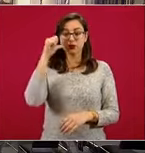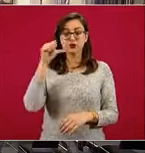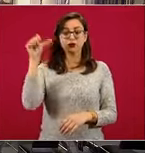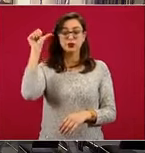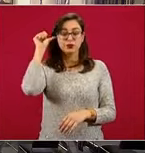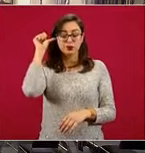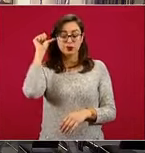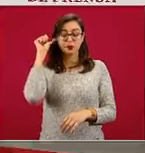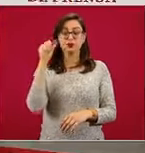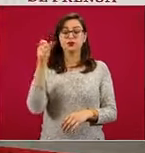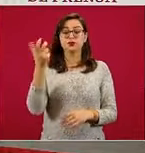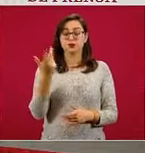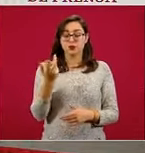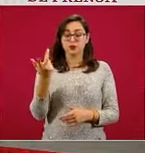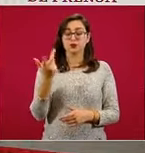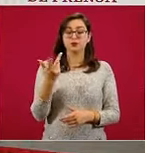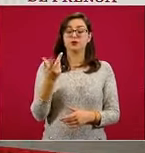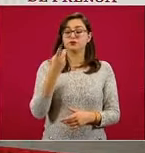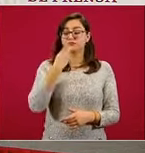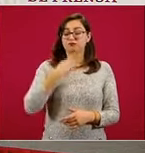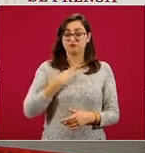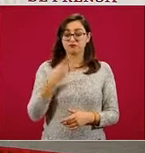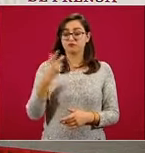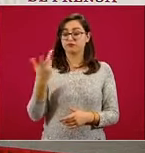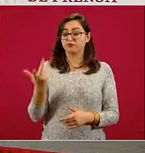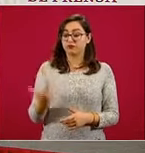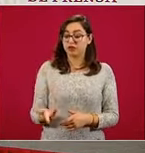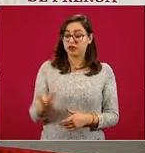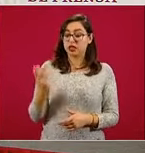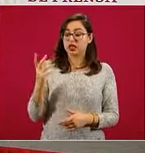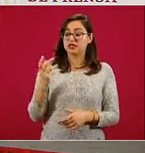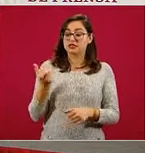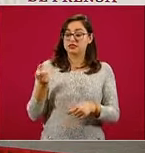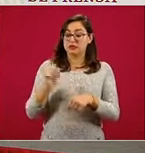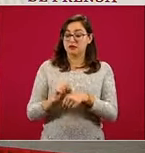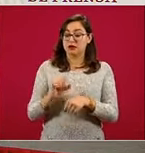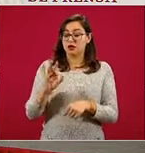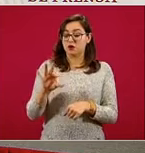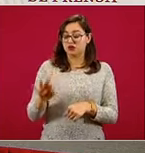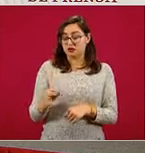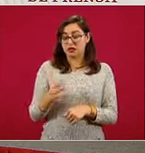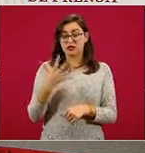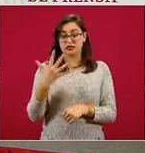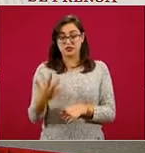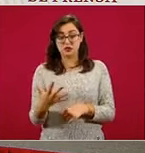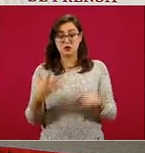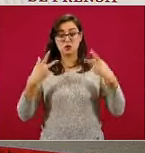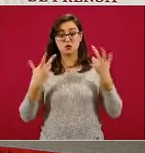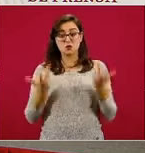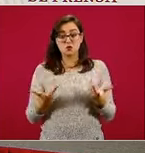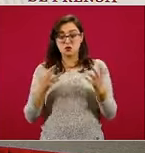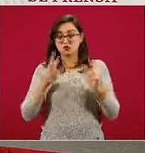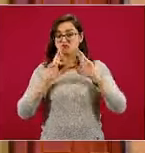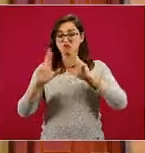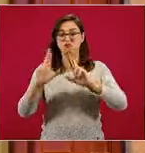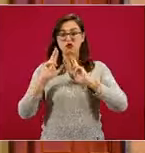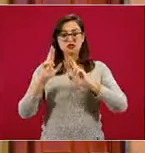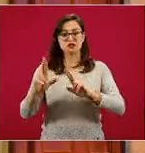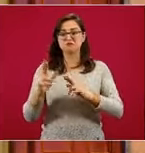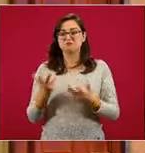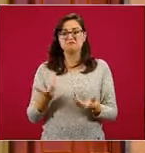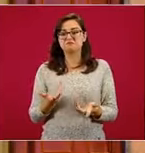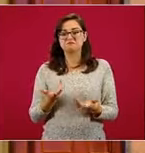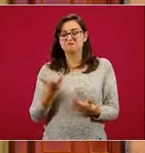la semana 45 este grupo de muestras, es decir, sin posibilidad de un resultado, tuvo un incremento importante.